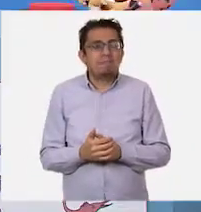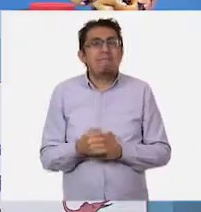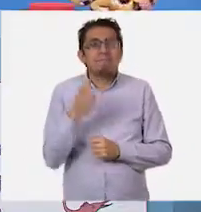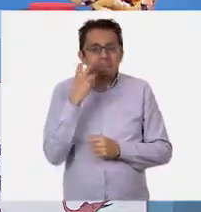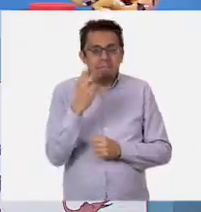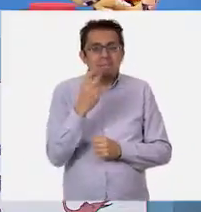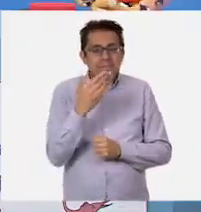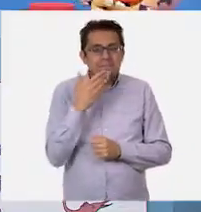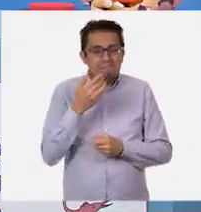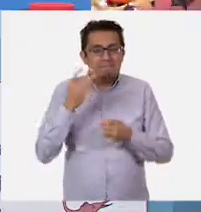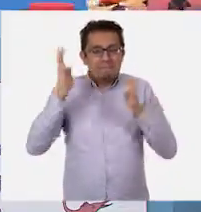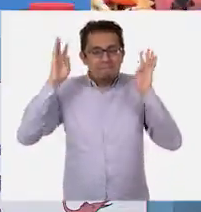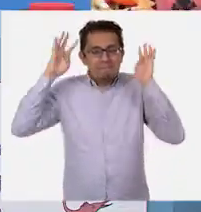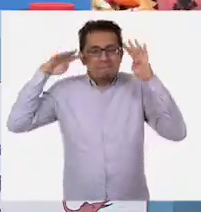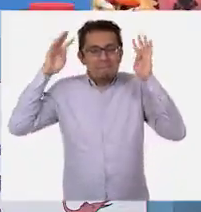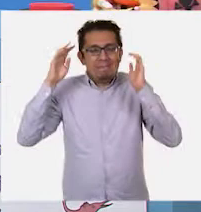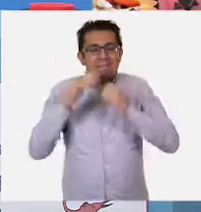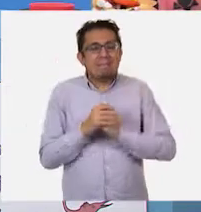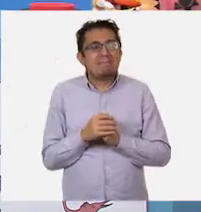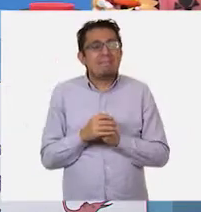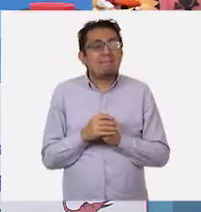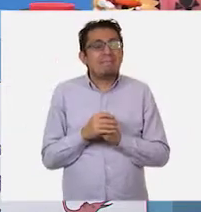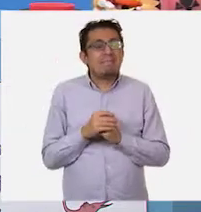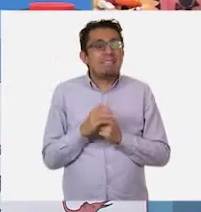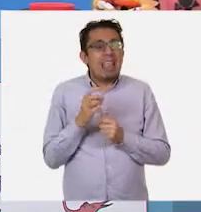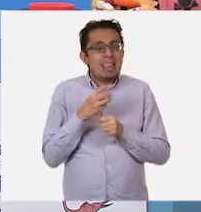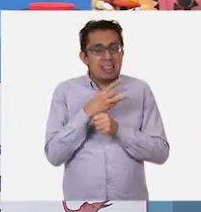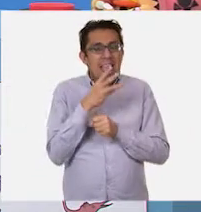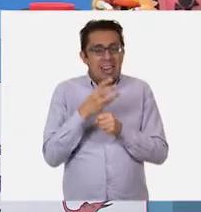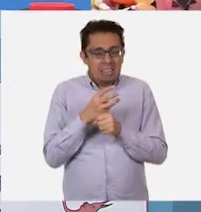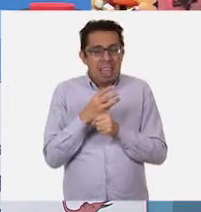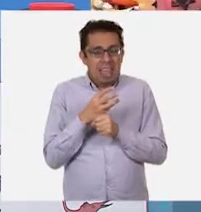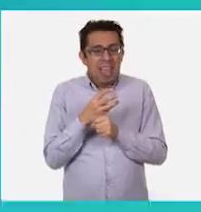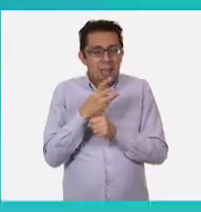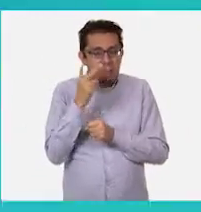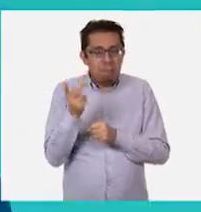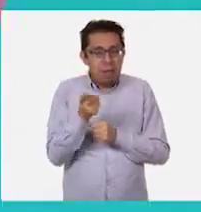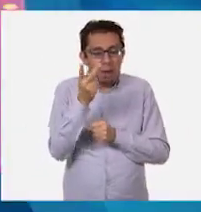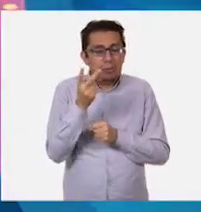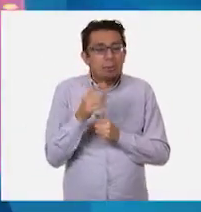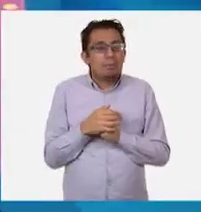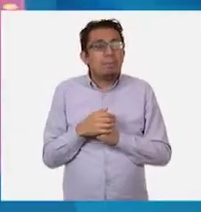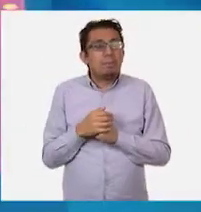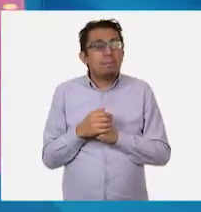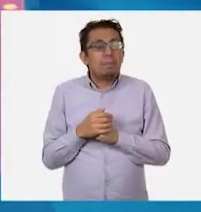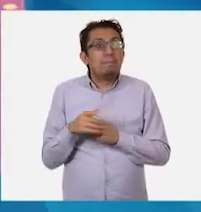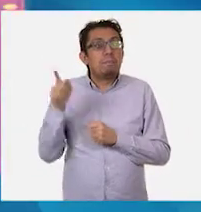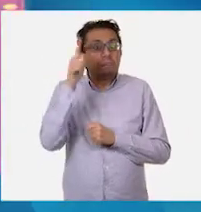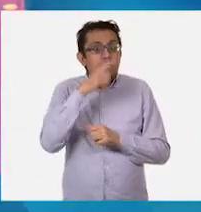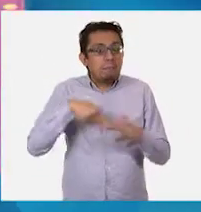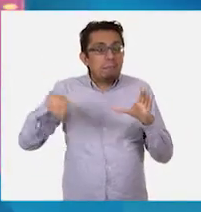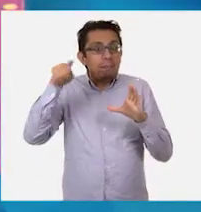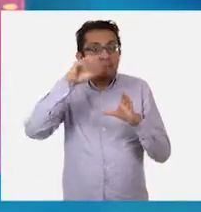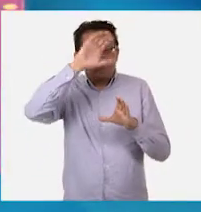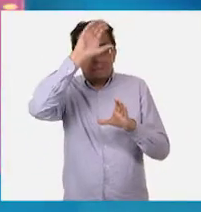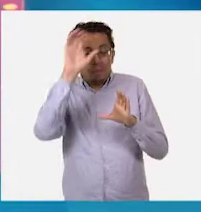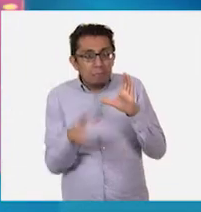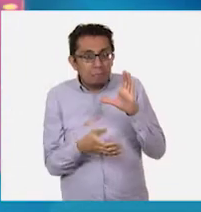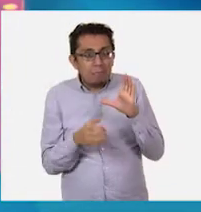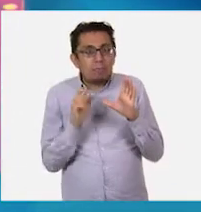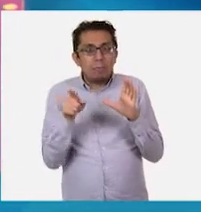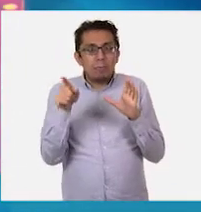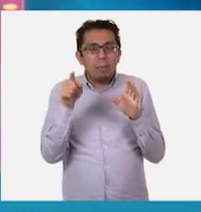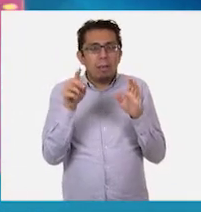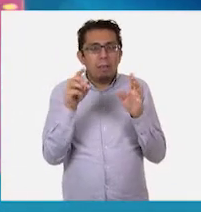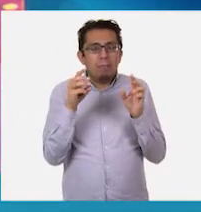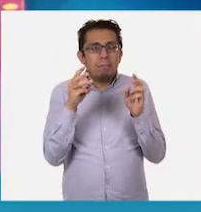Jolisto. Bien dicho. Muy bien. Vamos con la tercera oportunidad. Vamos, gira la ruleta y ponte listo como